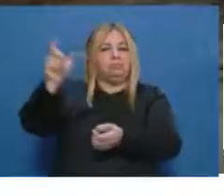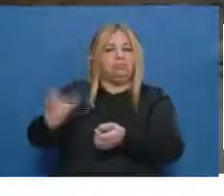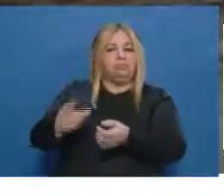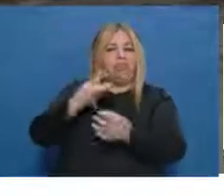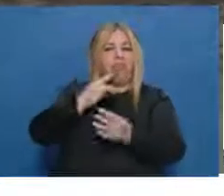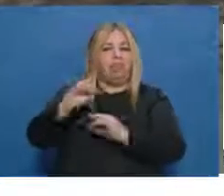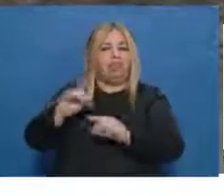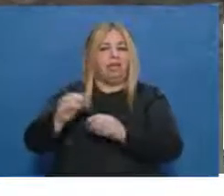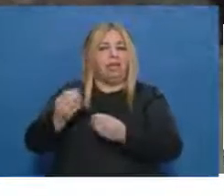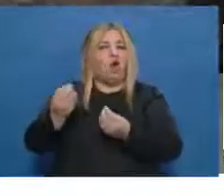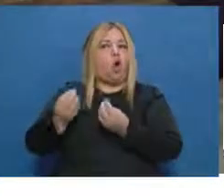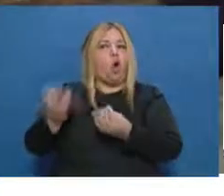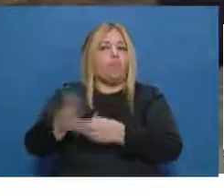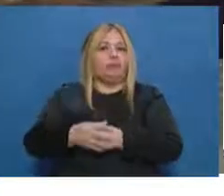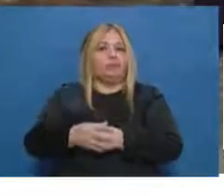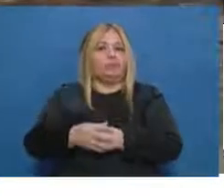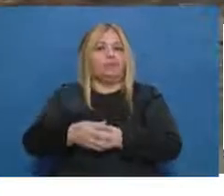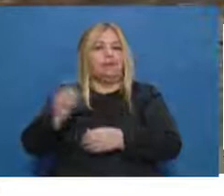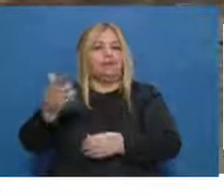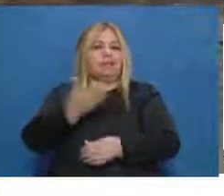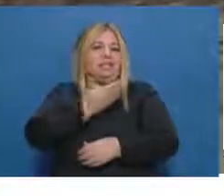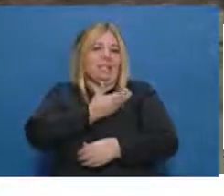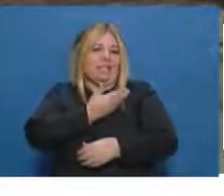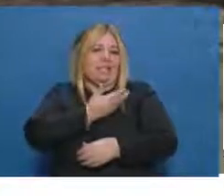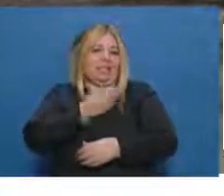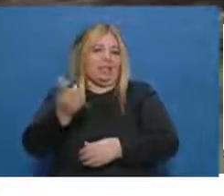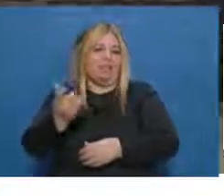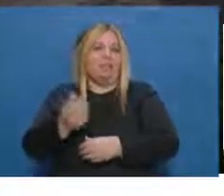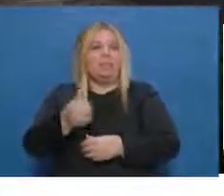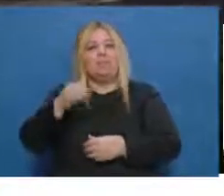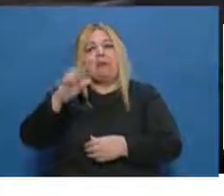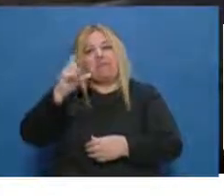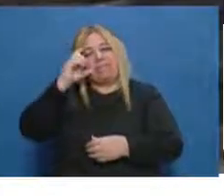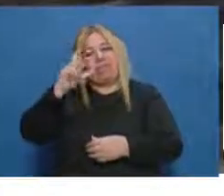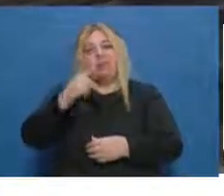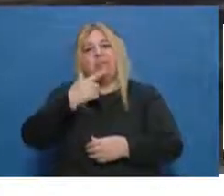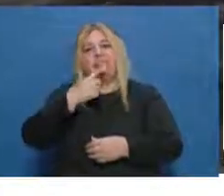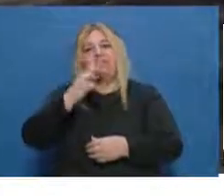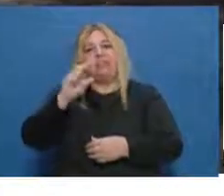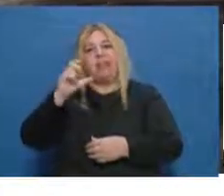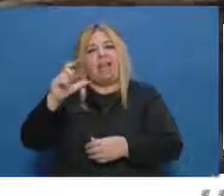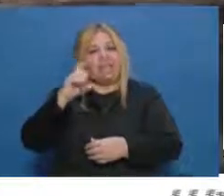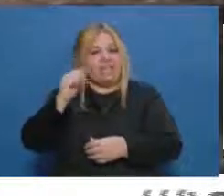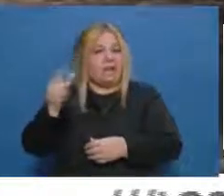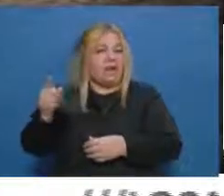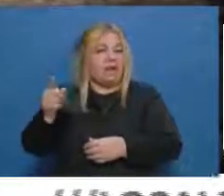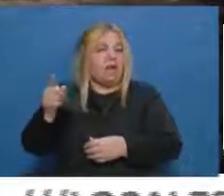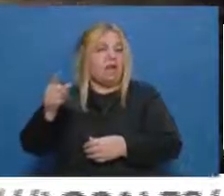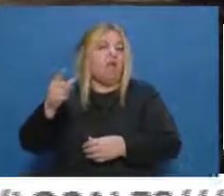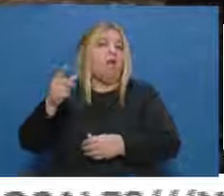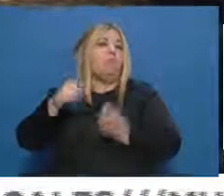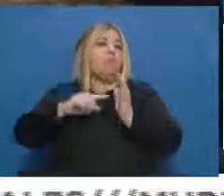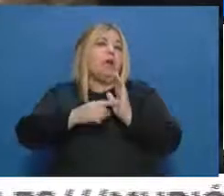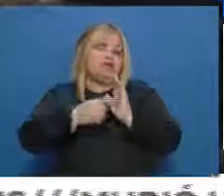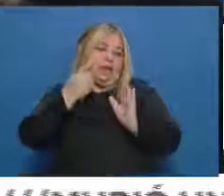próximo director técnico. Hablamos del santafesino Marcelo Straquias, que vive en Buenos Aires, pero bueno, ya hace 20 días. ¿Cuánto hace que estás acá, Marcelo? Gracias. ¿Qué tal? Buenas